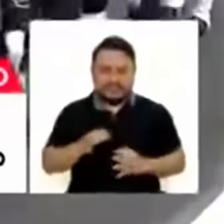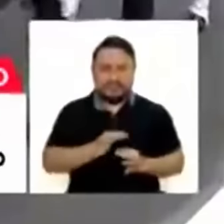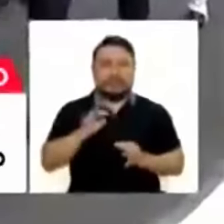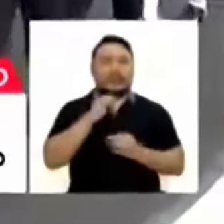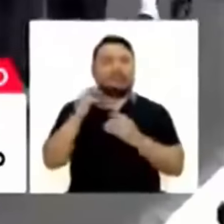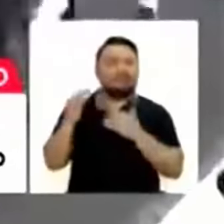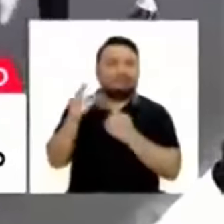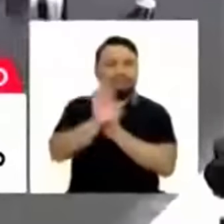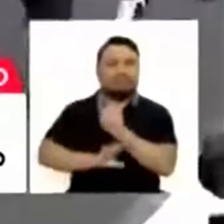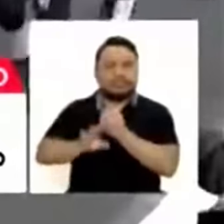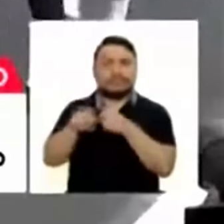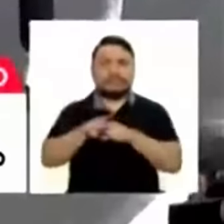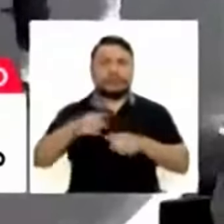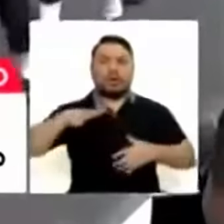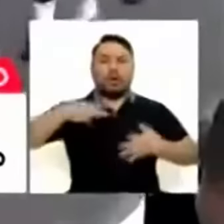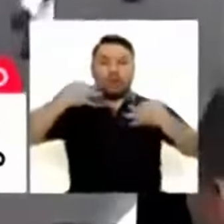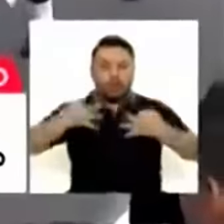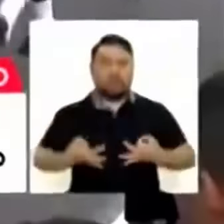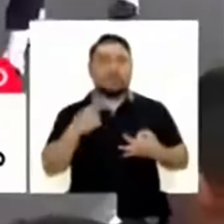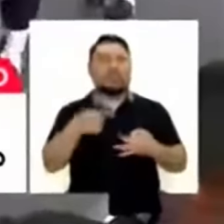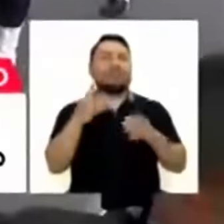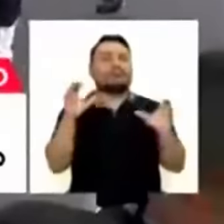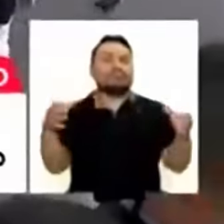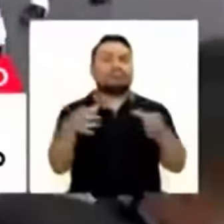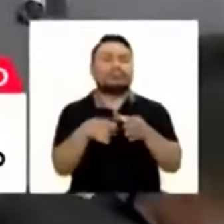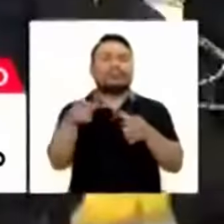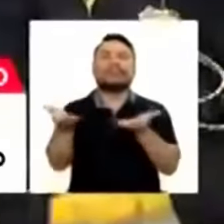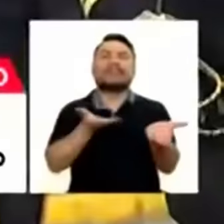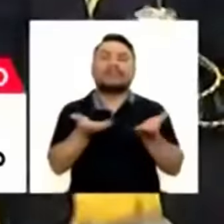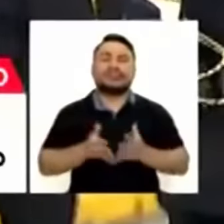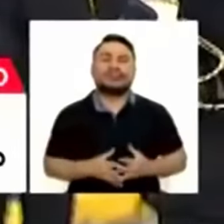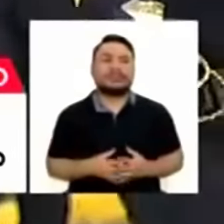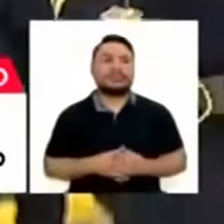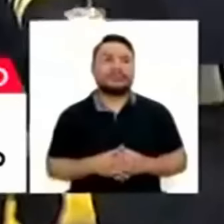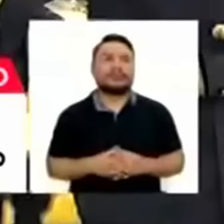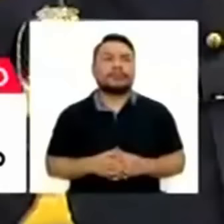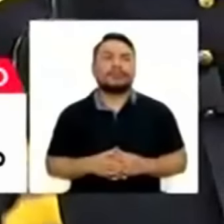la caballerosidad que los distingue y su vocación de servicio.